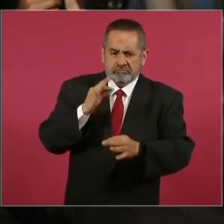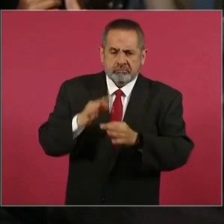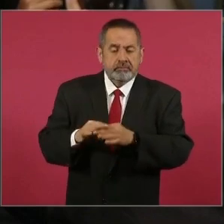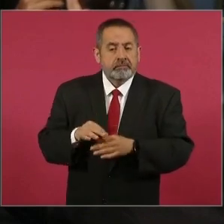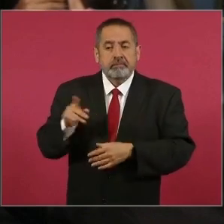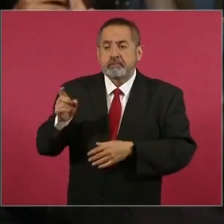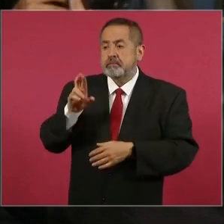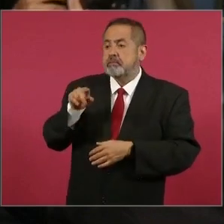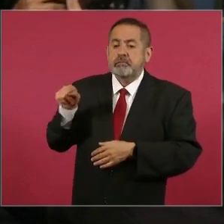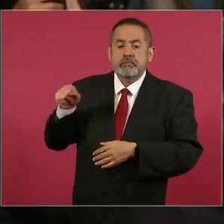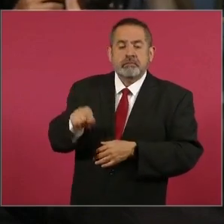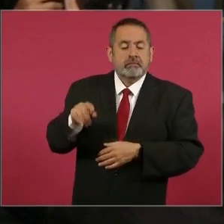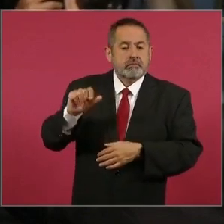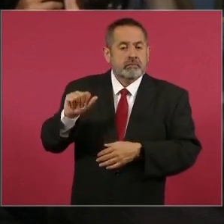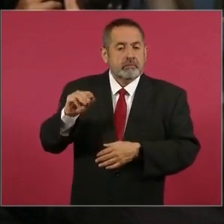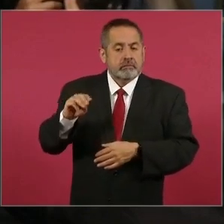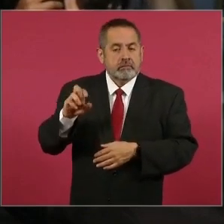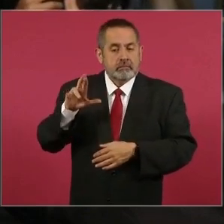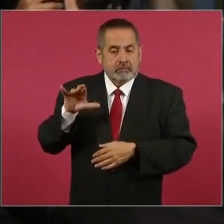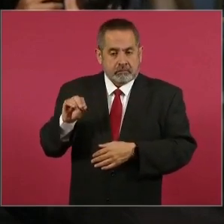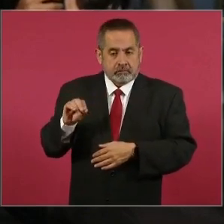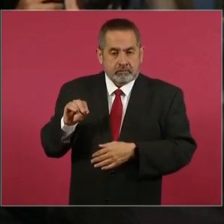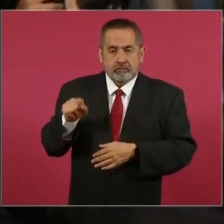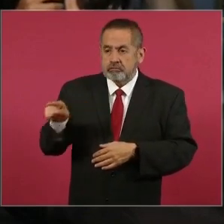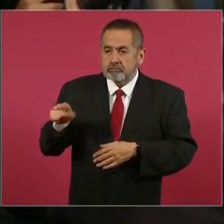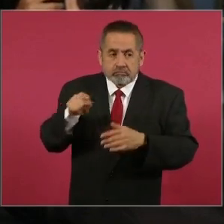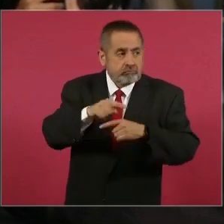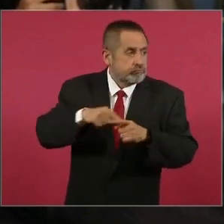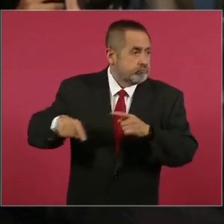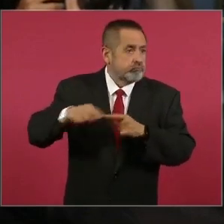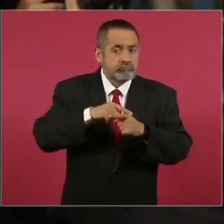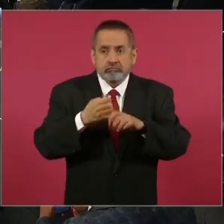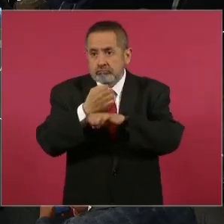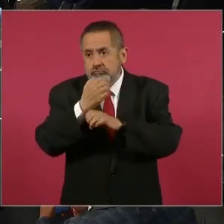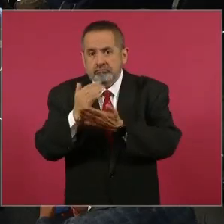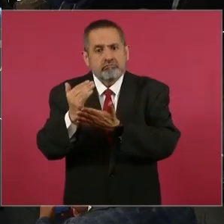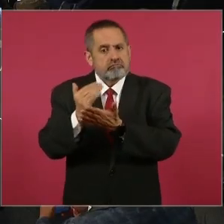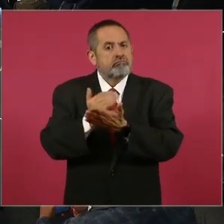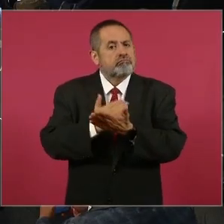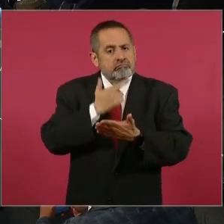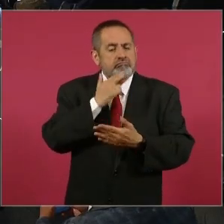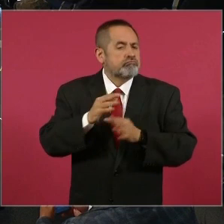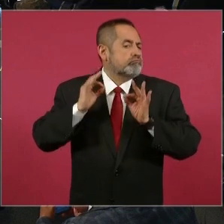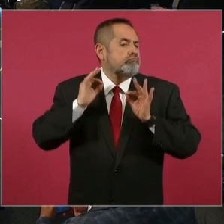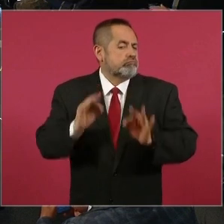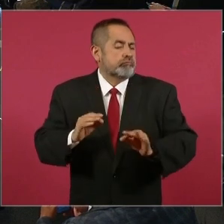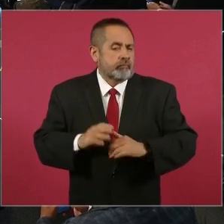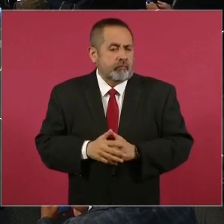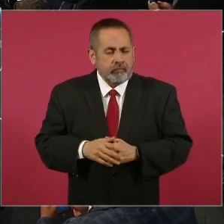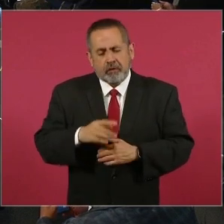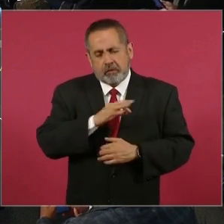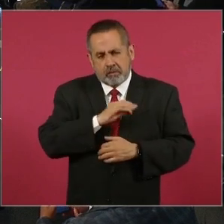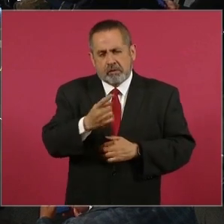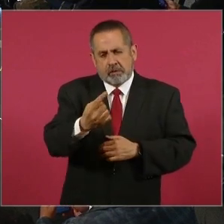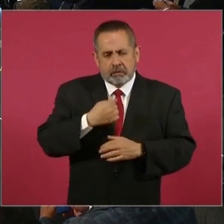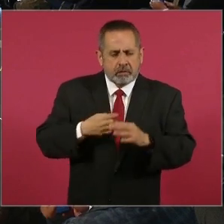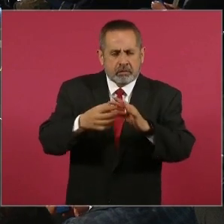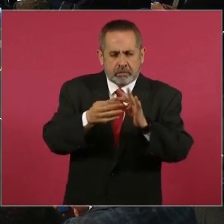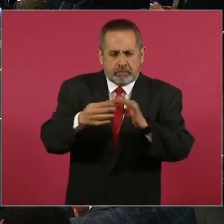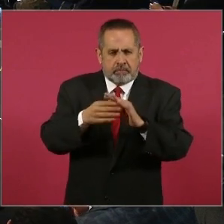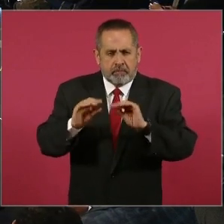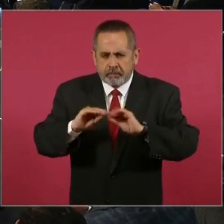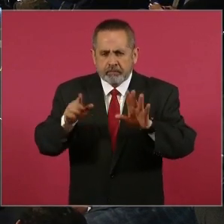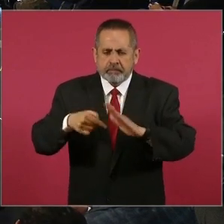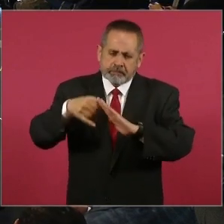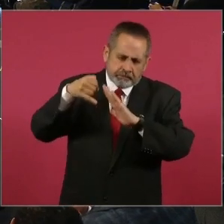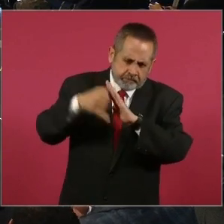doctor Américo Villarreal han este disminuido en el estado señor presidente preguntarle si puede ahondar un poco más en En cuáles